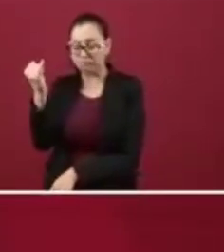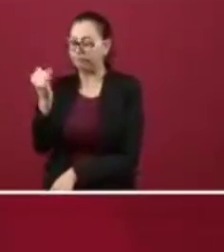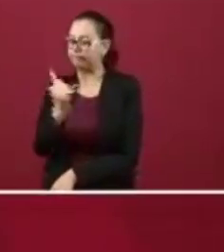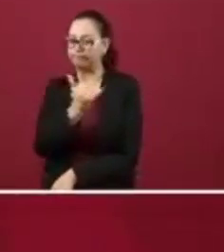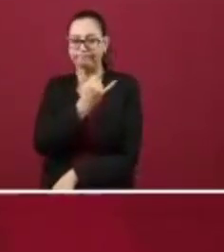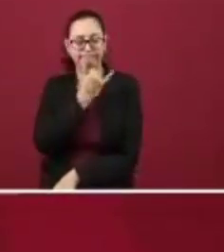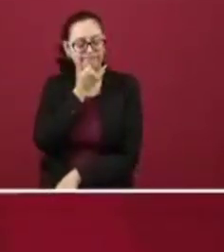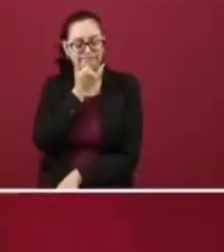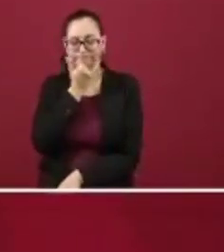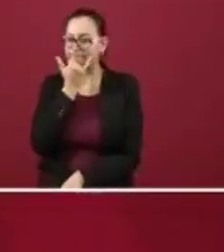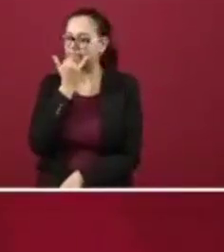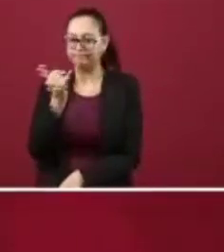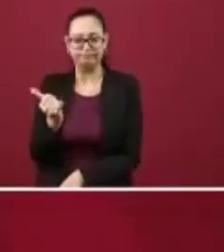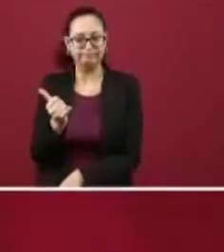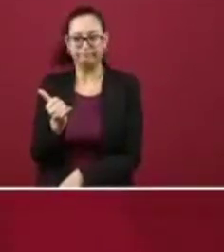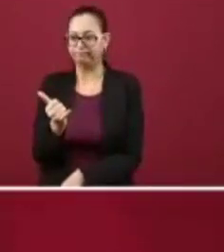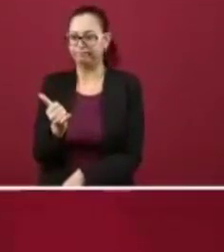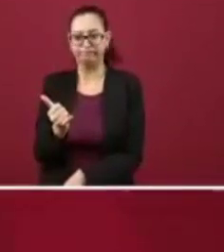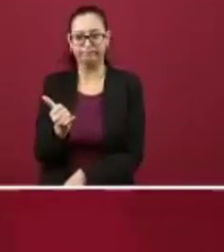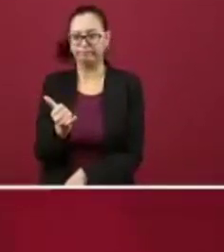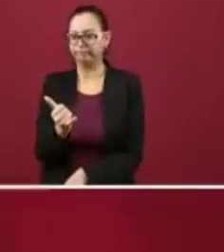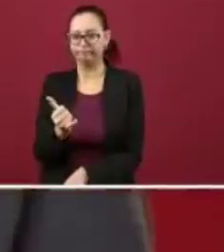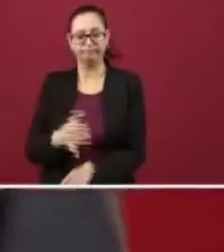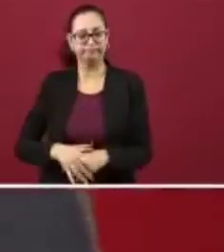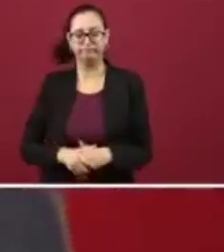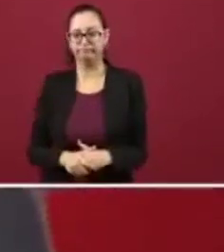no se puede